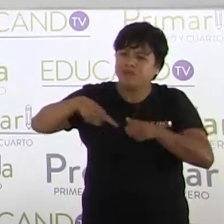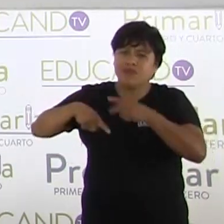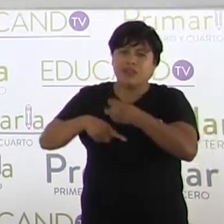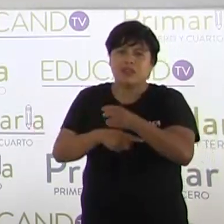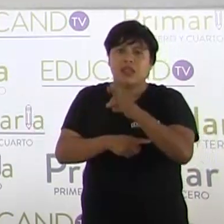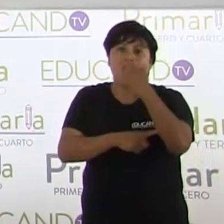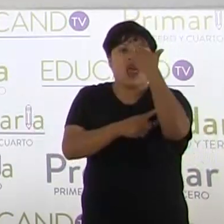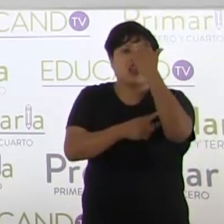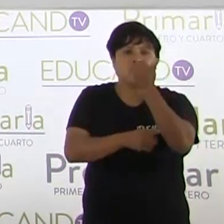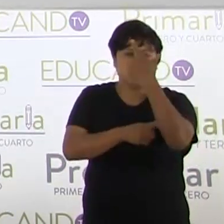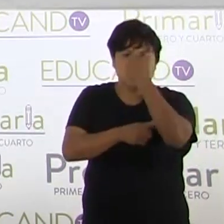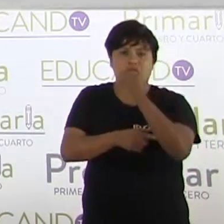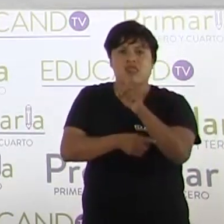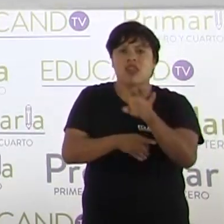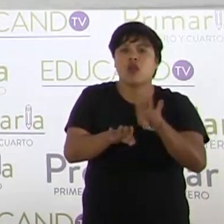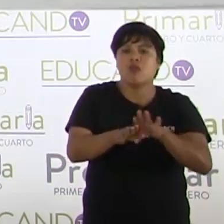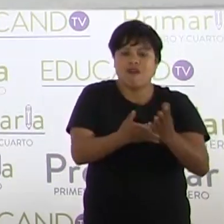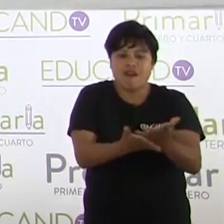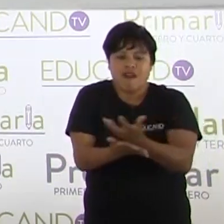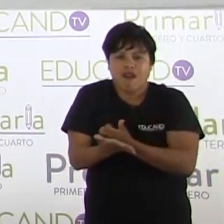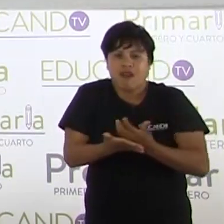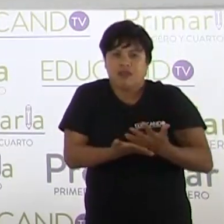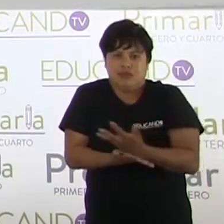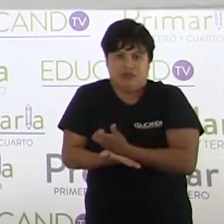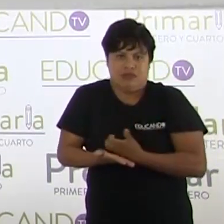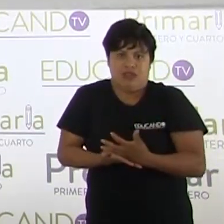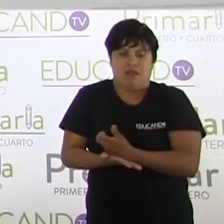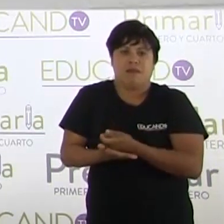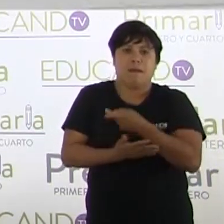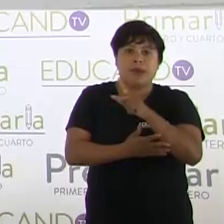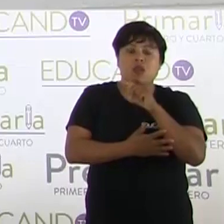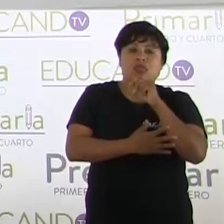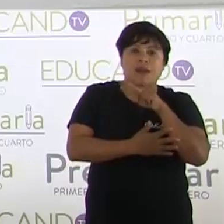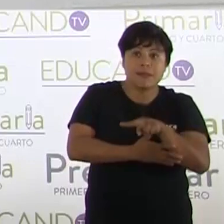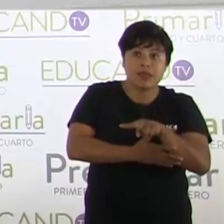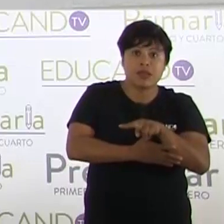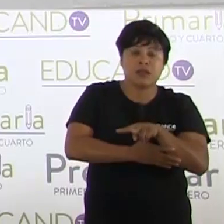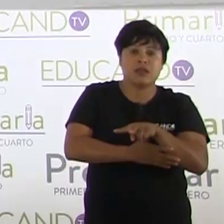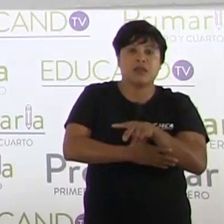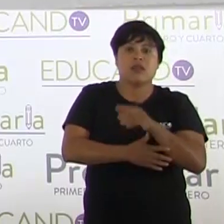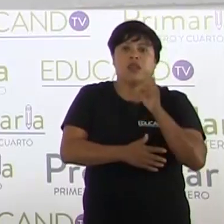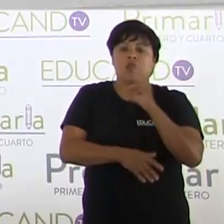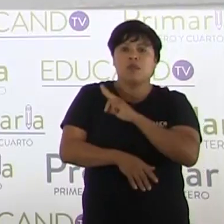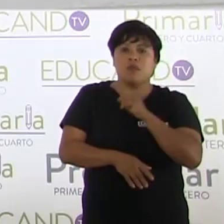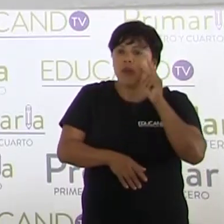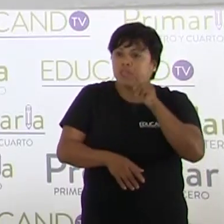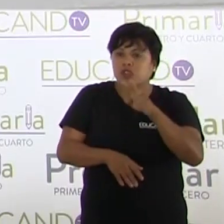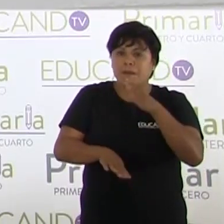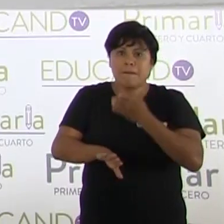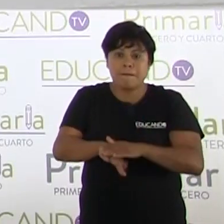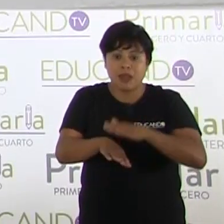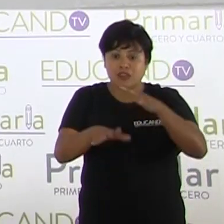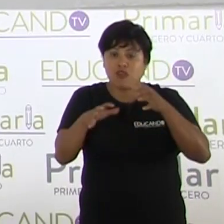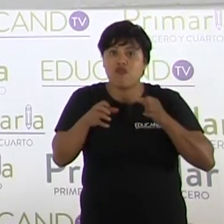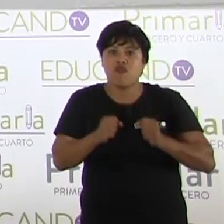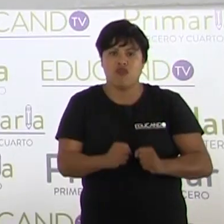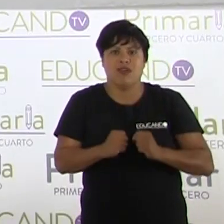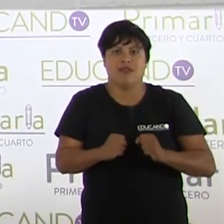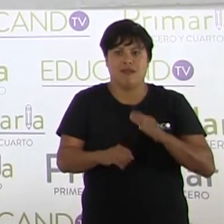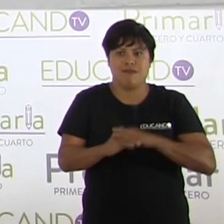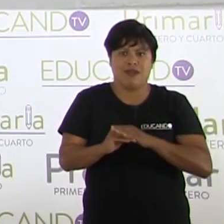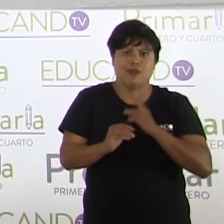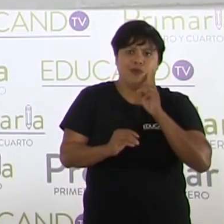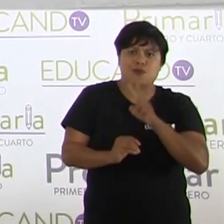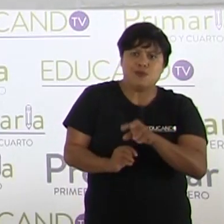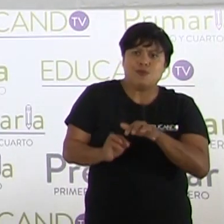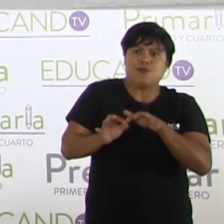racionalismo de la ganancia, pero también se va a tomar mucha fuerza, claro está,